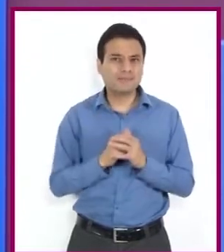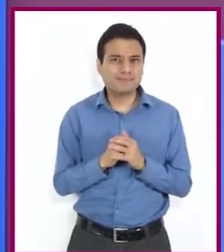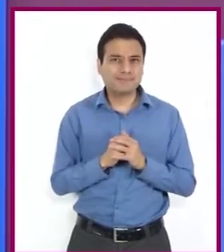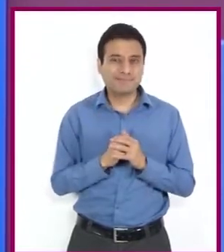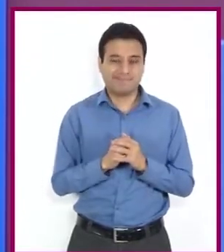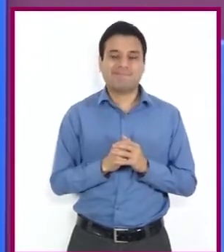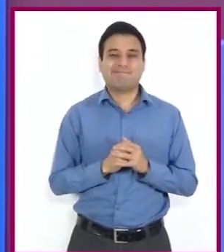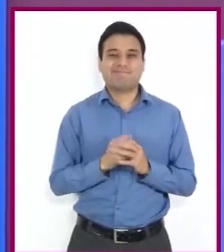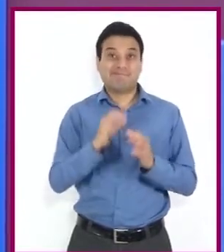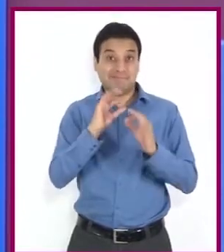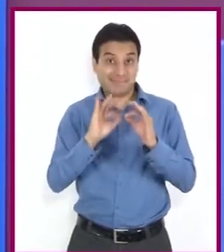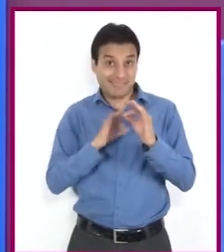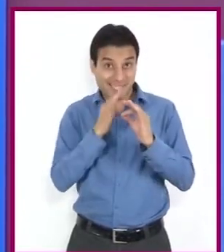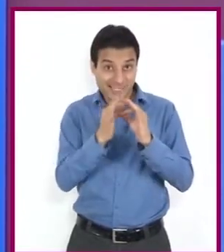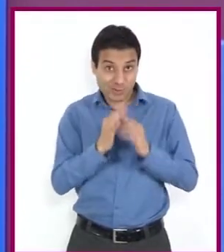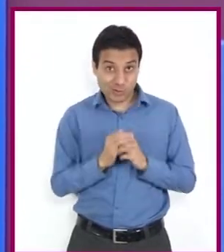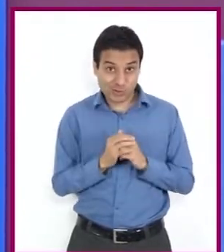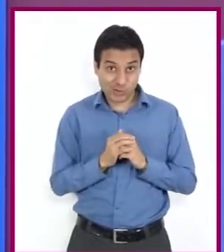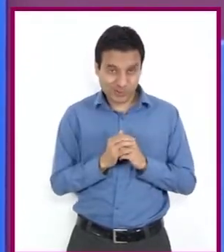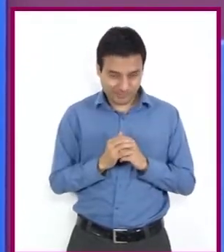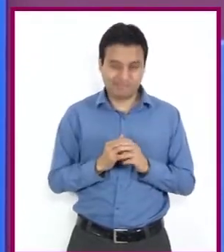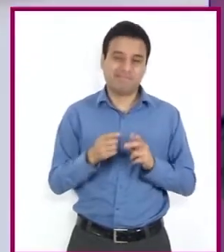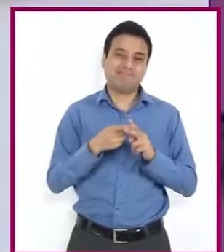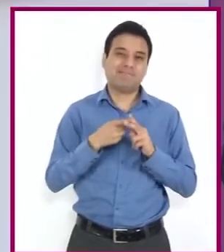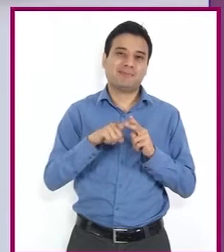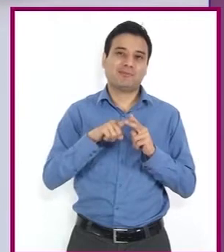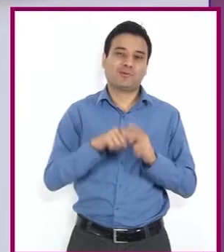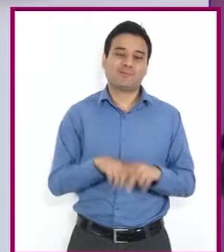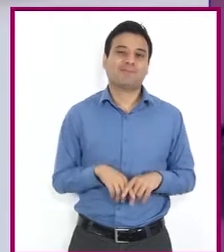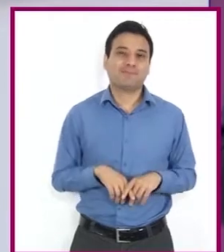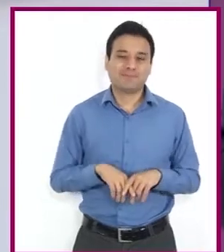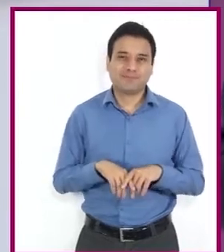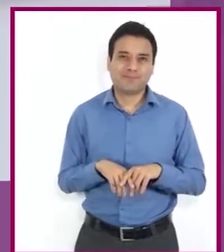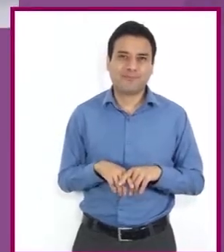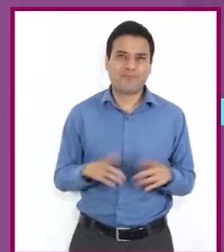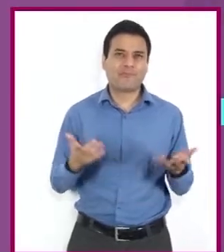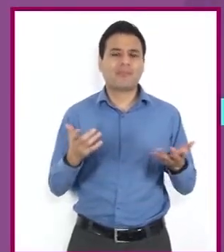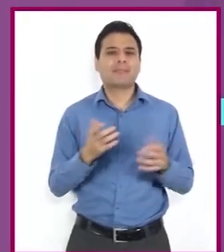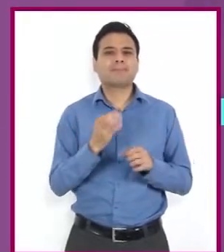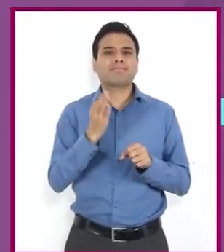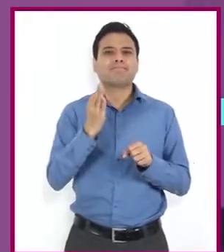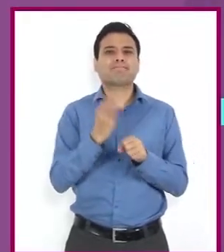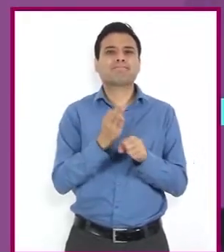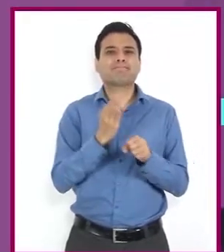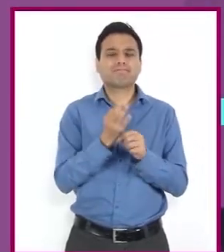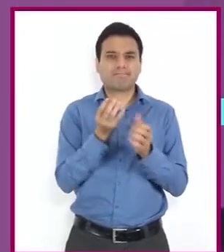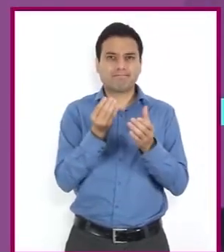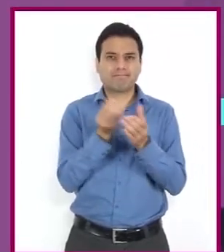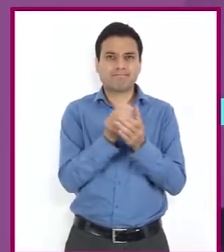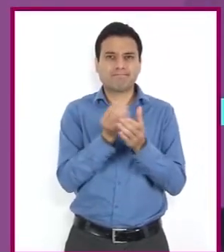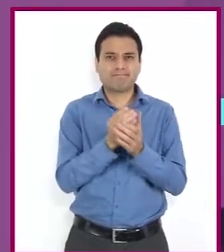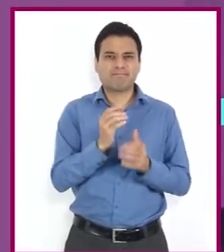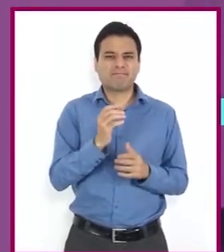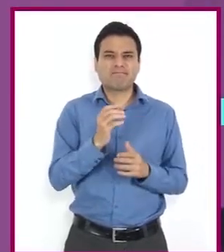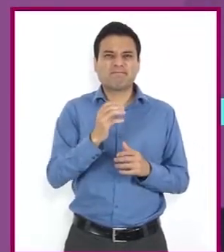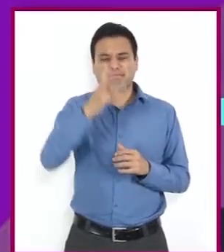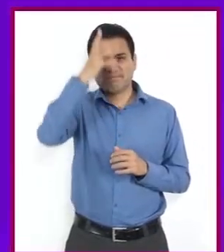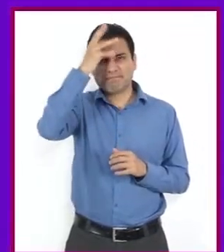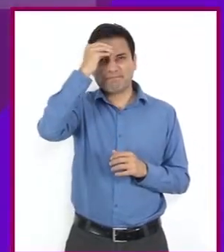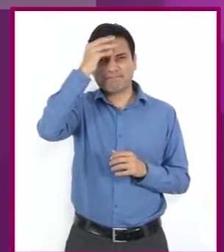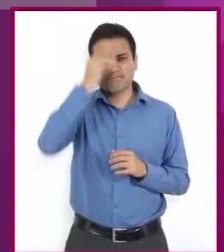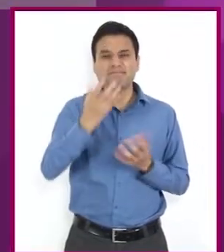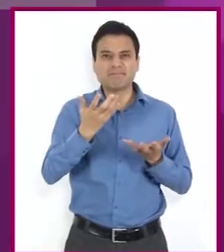y listos? Muy bien, pues iniciemos. En esta sesión reflexionaremos sobre el aprendizaje